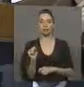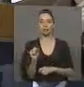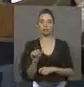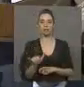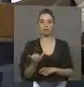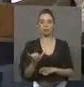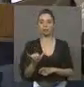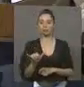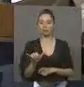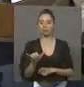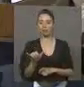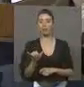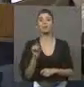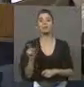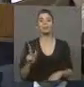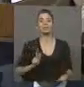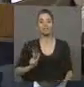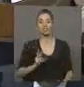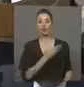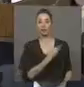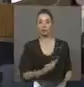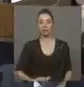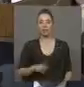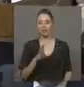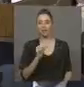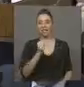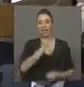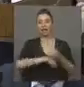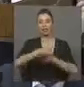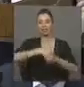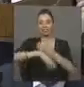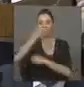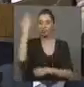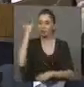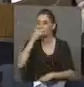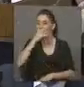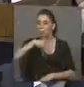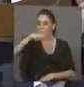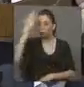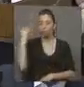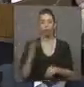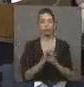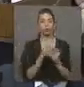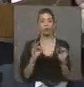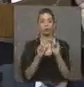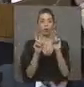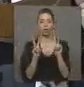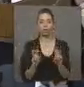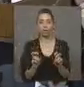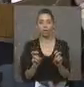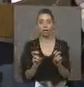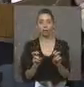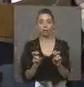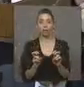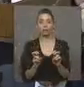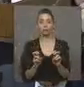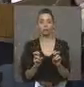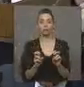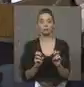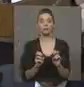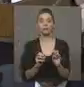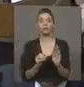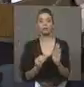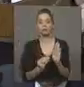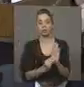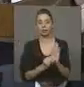Estas becas, señor presidente, existen desde hace muchos años. Nunca fueron materia de consideración como